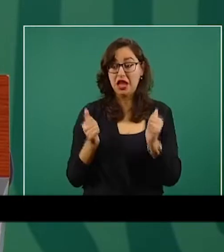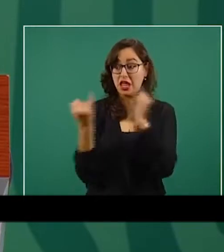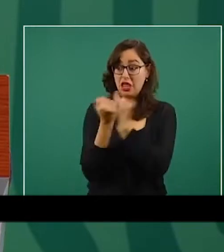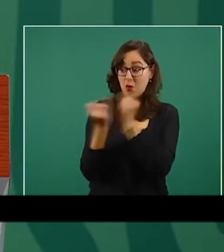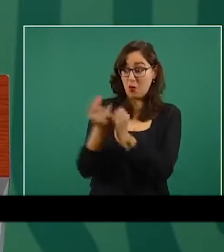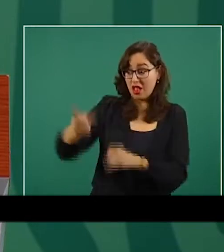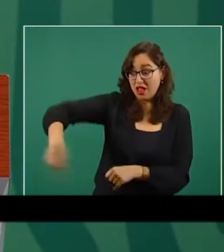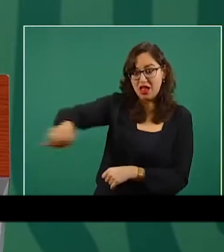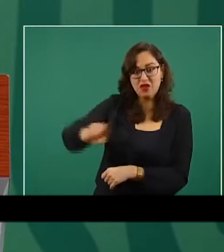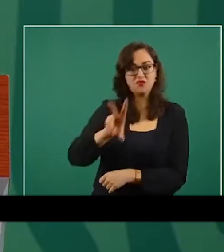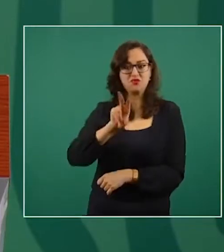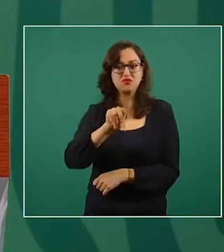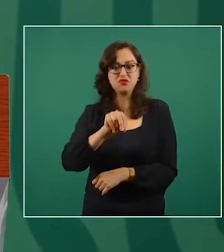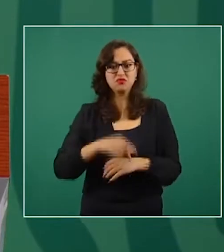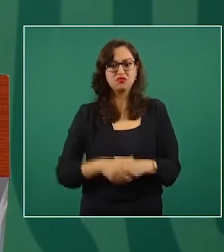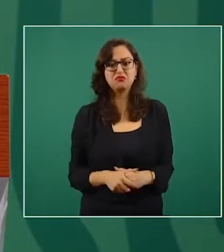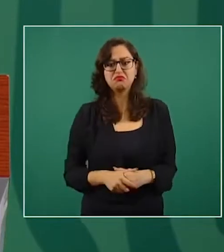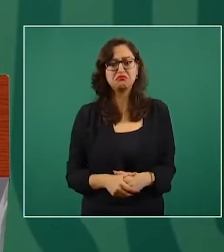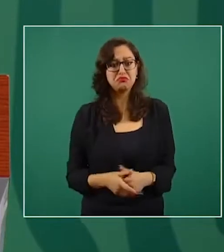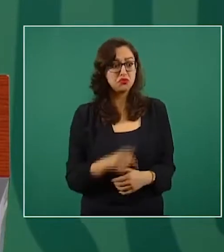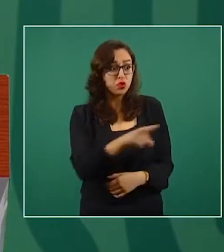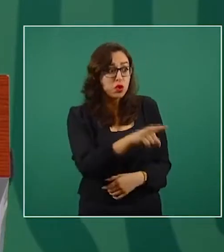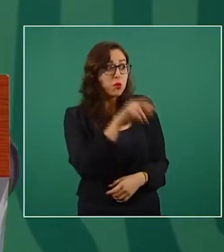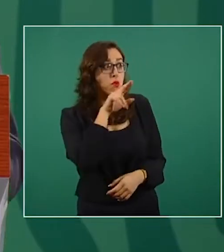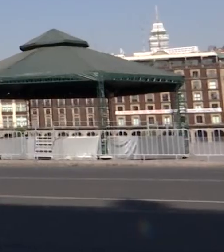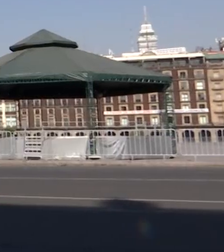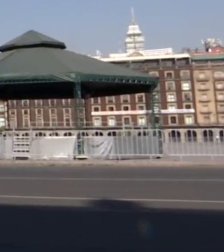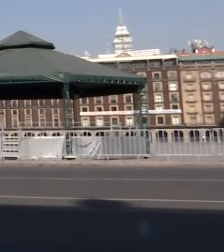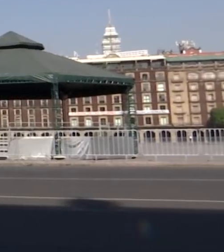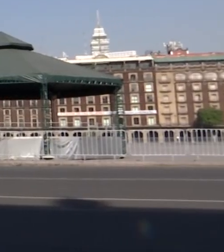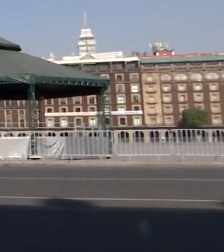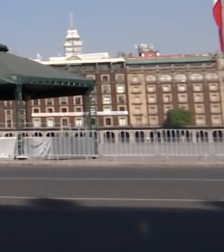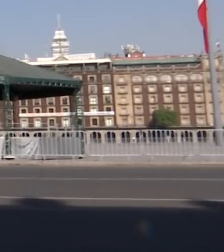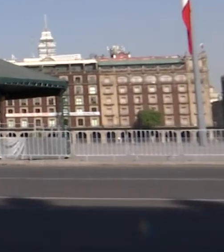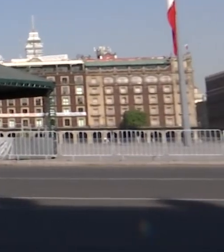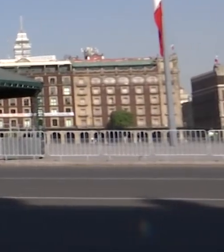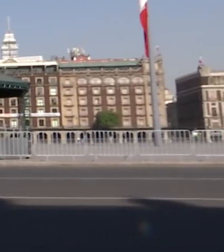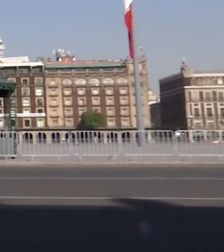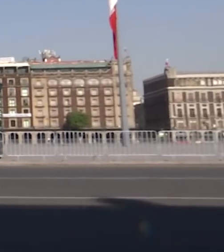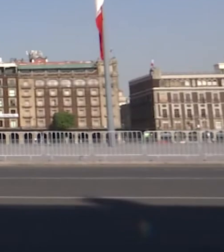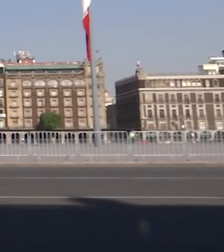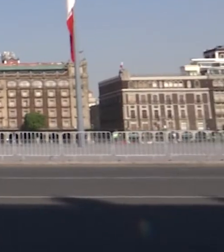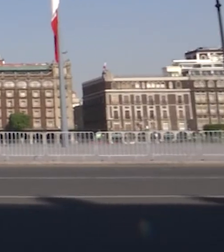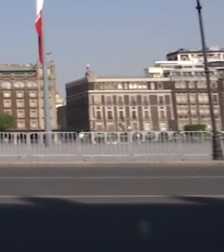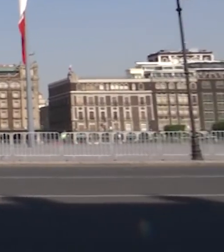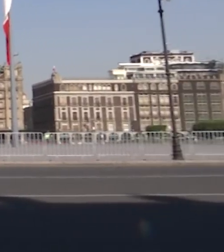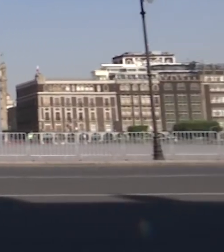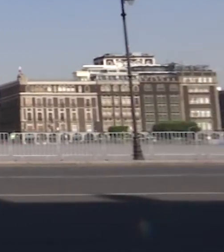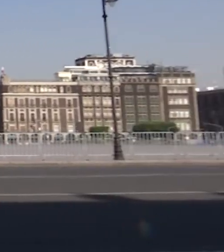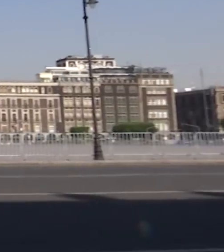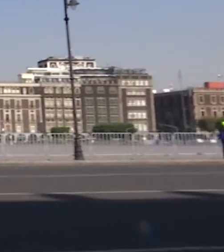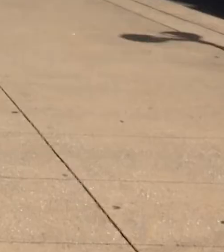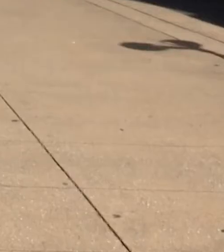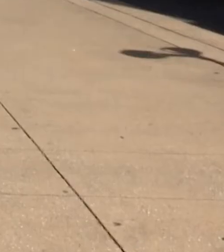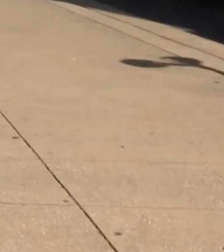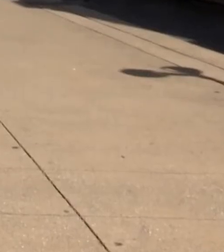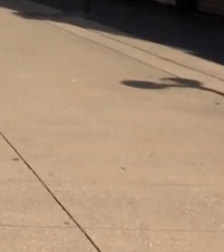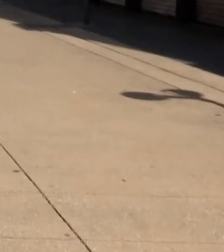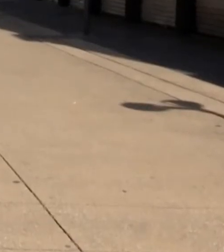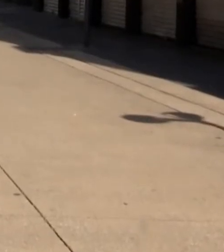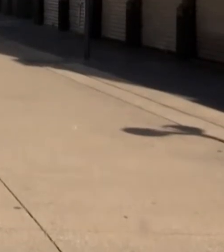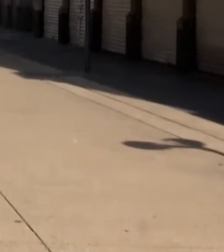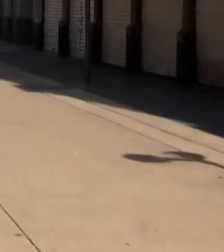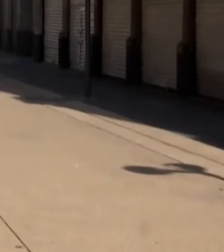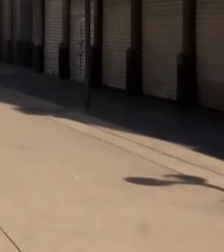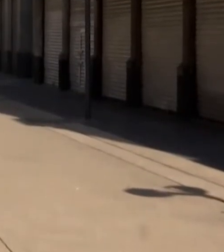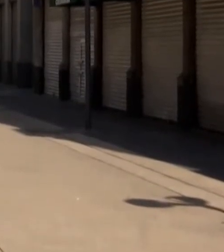la gente. ¿No tendría ningún problema en que hubiera una supervisión? Ningún problema. Luego de que México mejoró seis lugares en la percepción de corrupción que